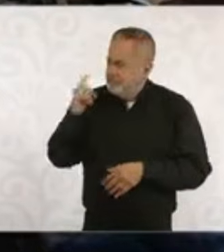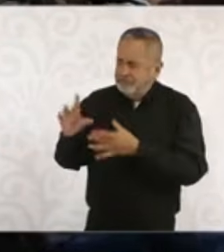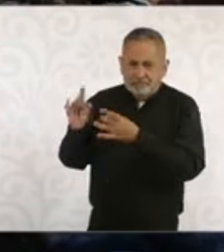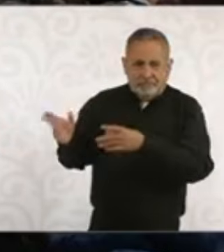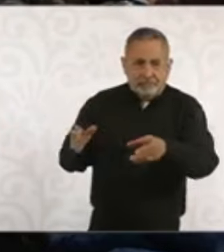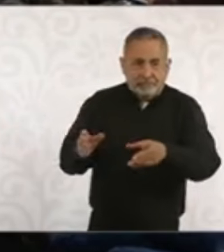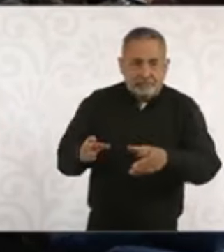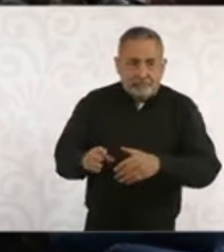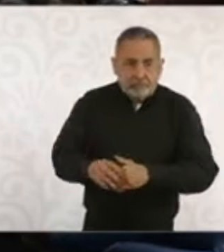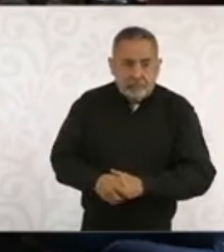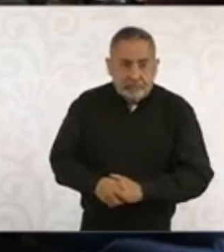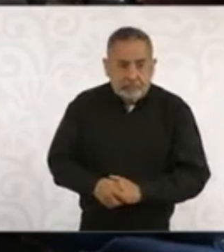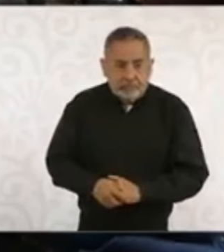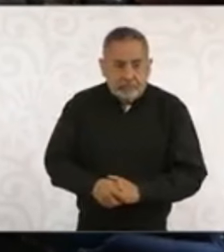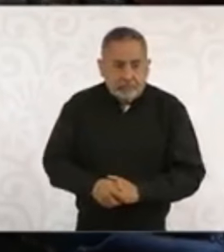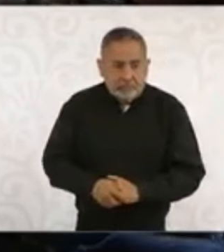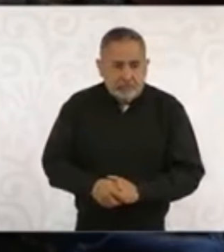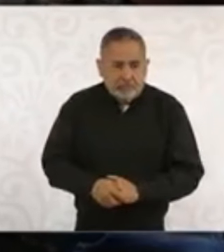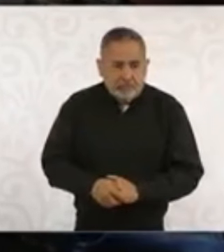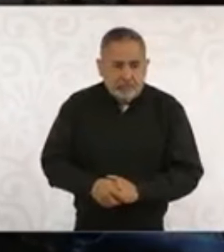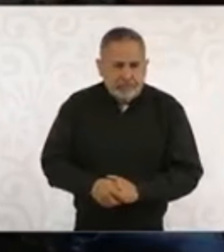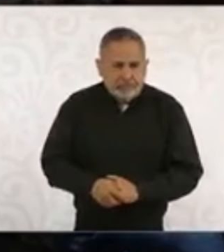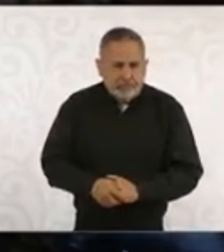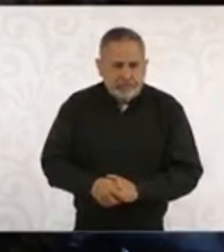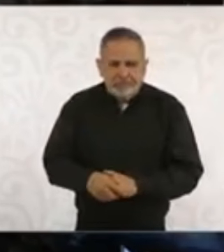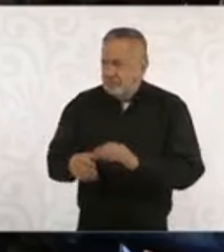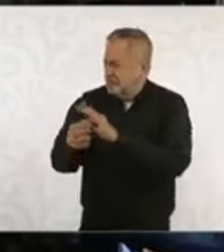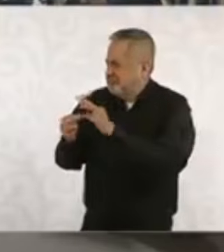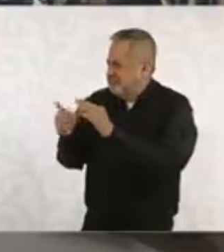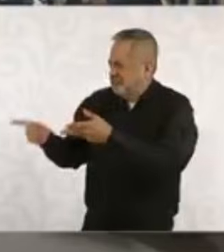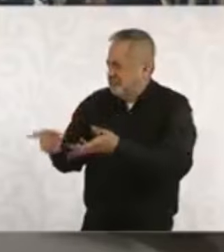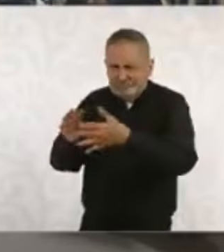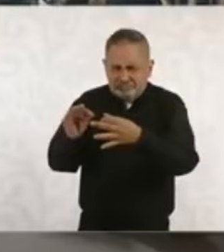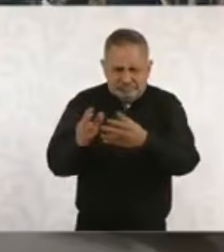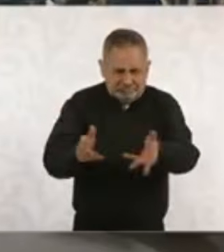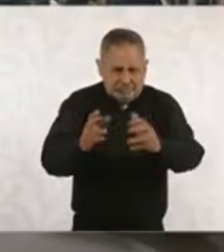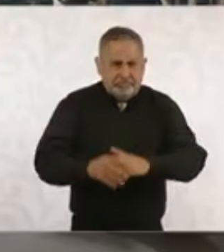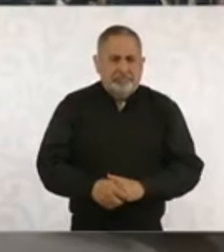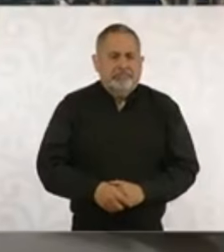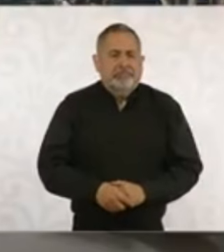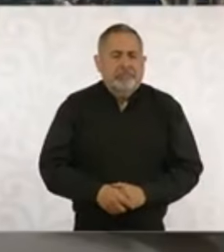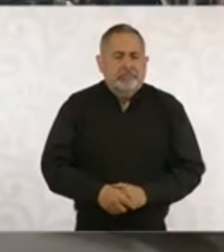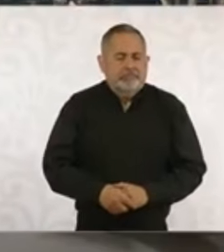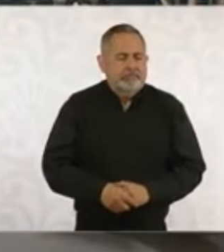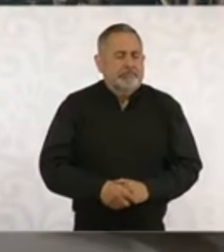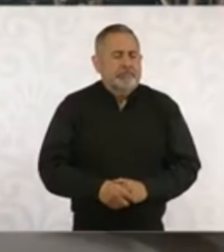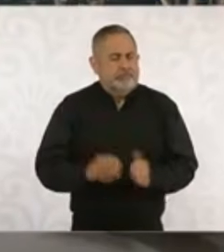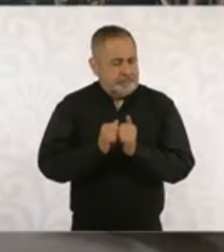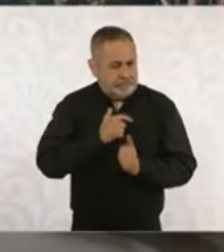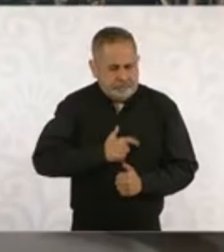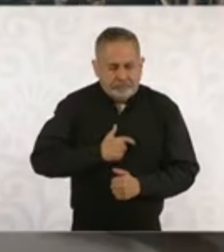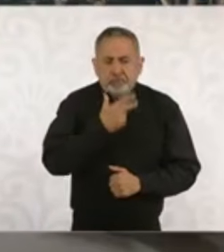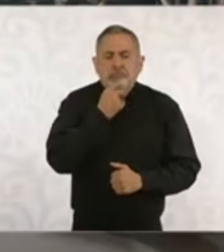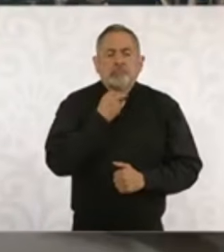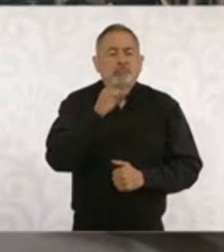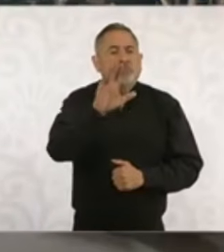¿ya va a entrar? platícalo. O lo del mosquito también. Sí, cómo no, con mucho gusto.